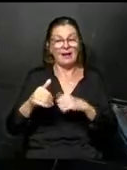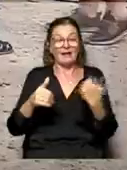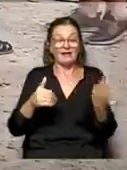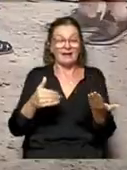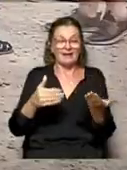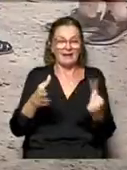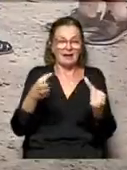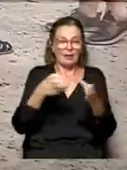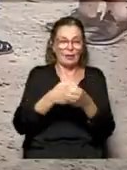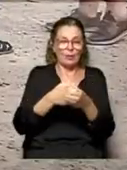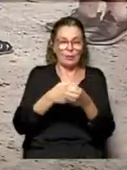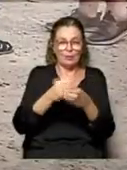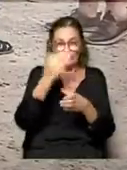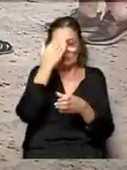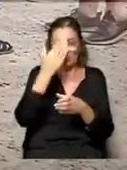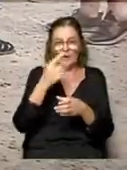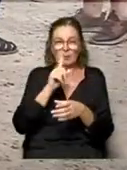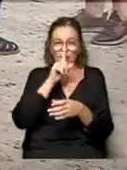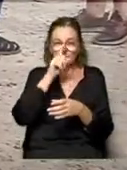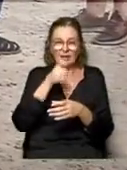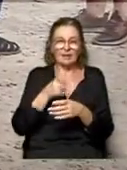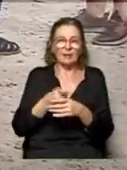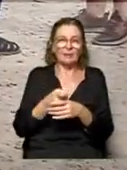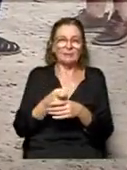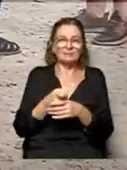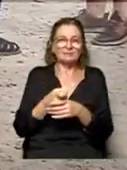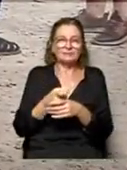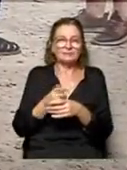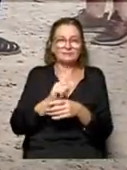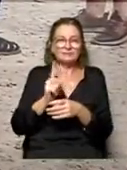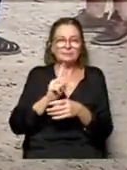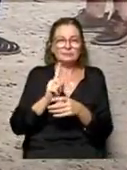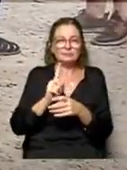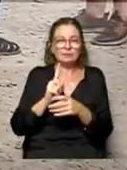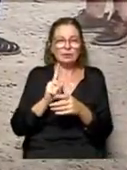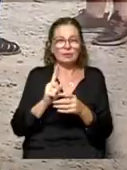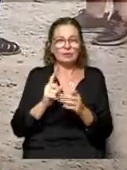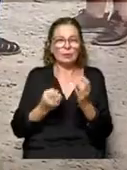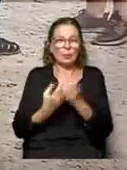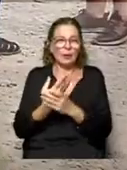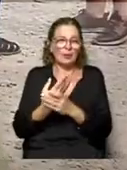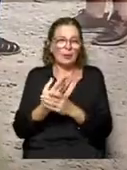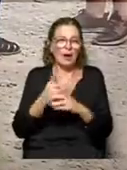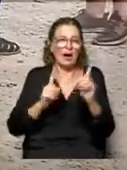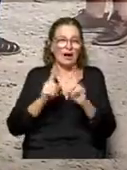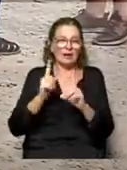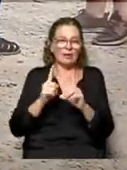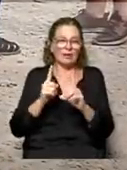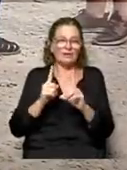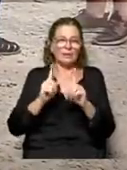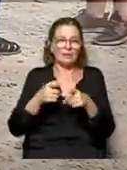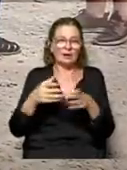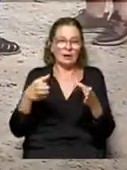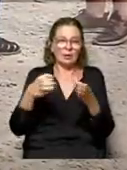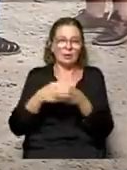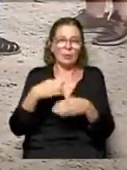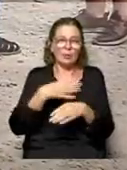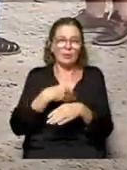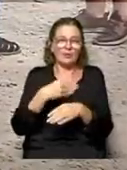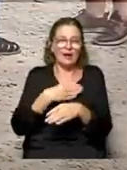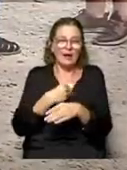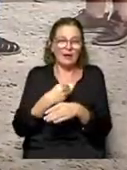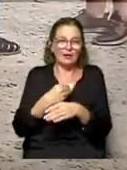país. Para Montevideo no es un intento nuevo, también hay parte del Partido Nacional que no ha